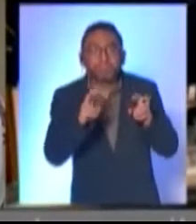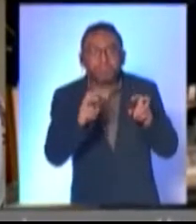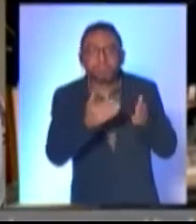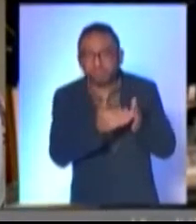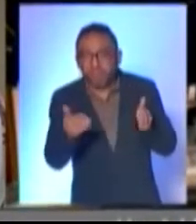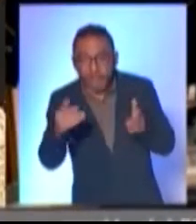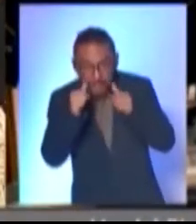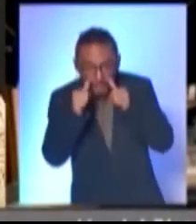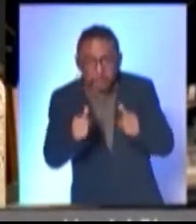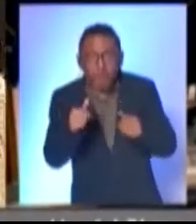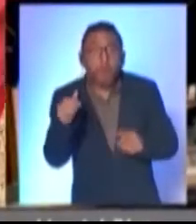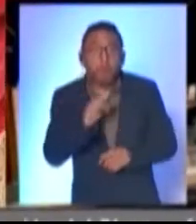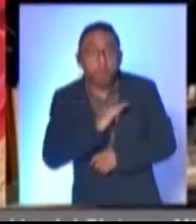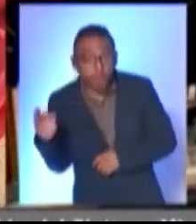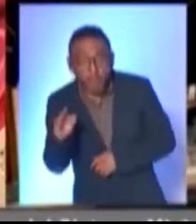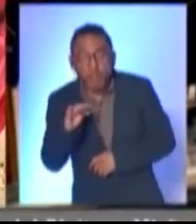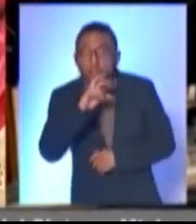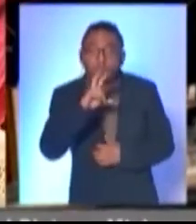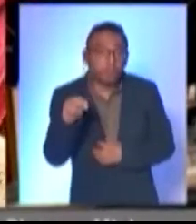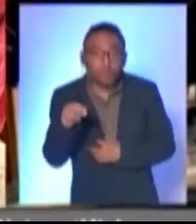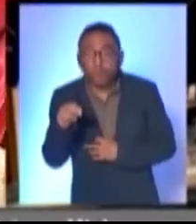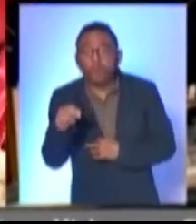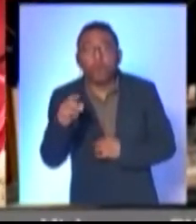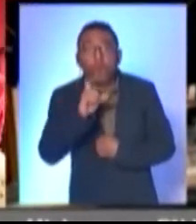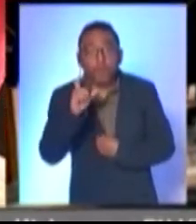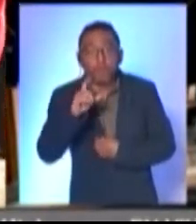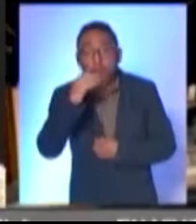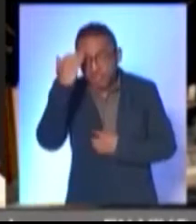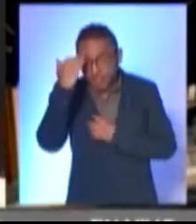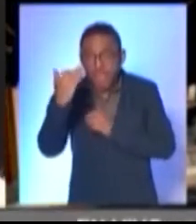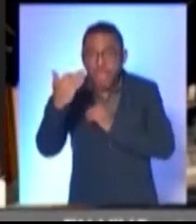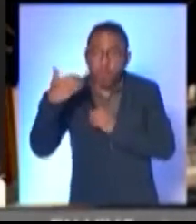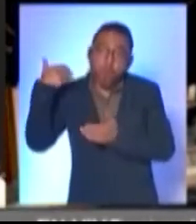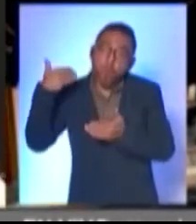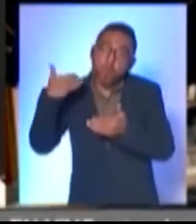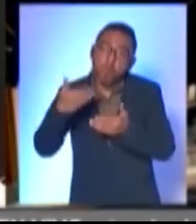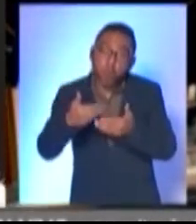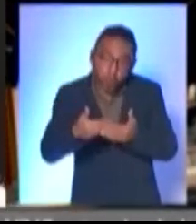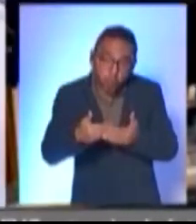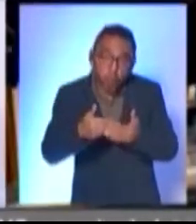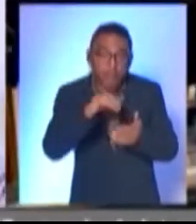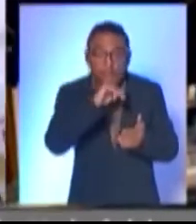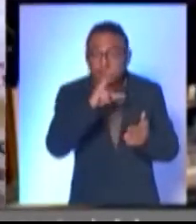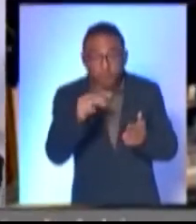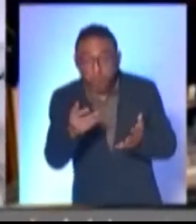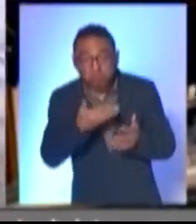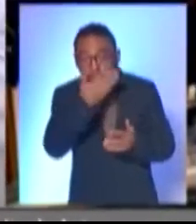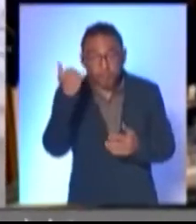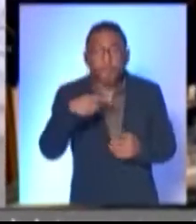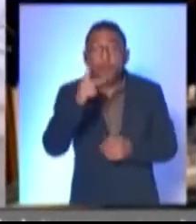la cobertura, si se podría aplicar pasándose de determinado tiempo. Lo que nosotros tenemos